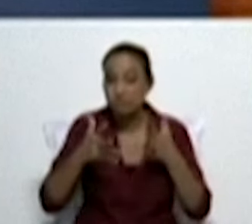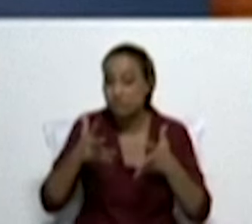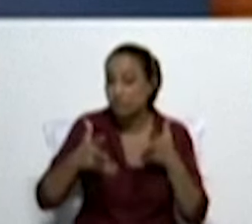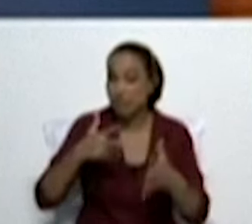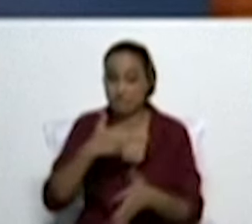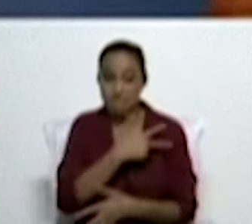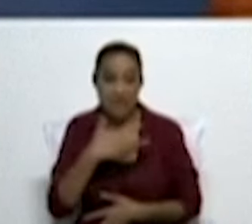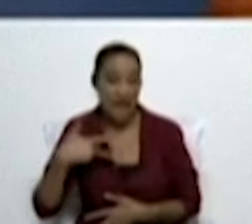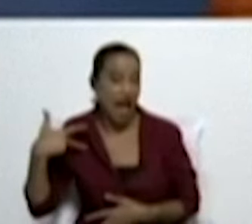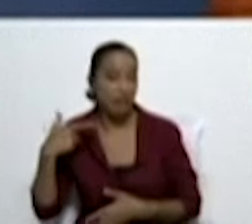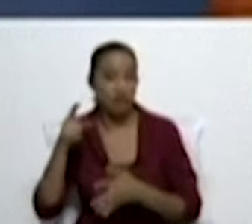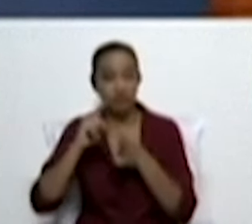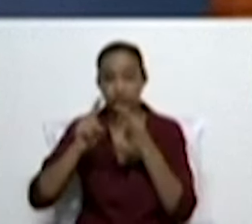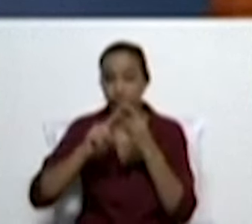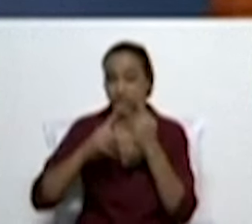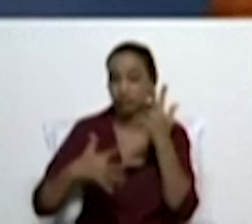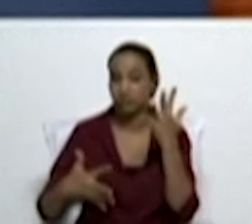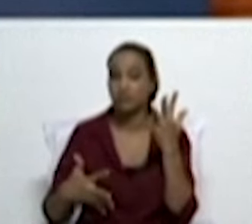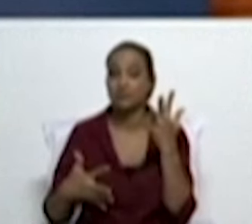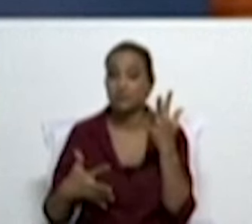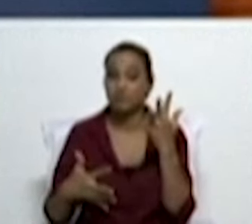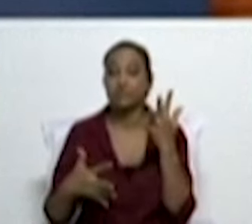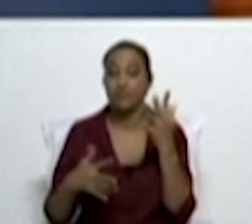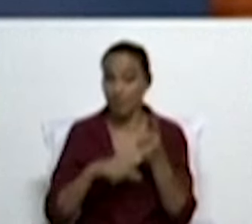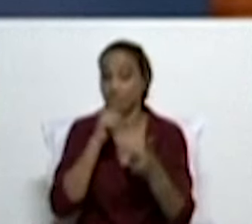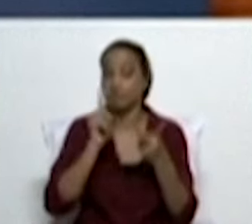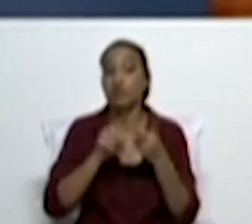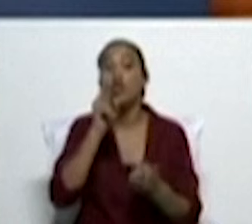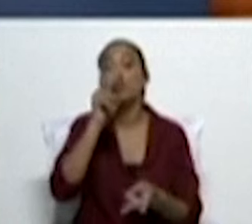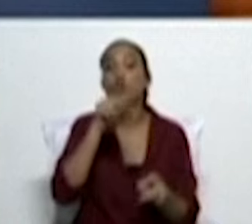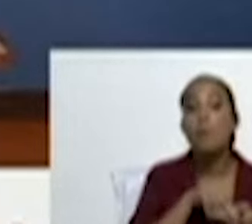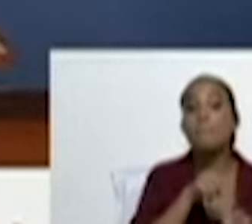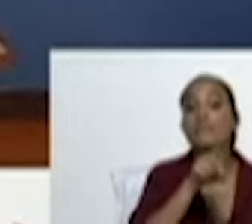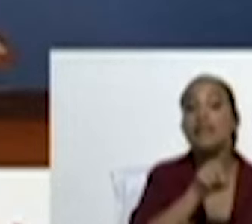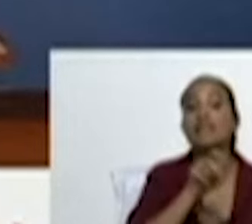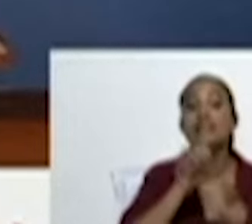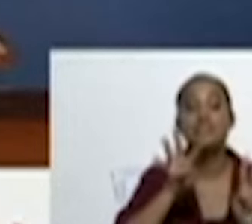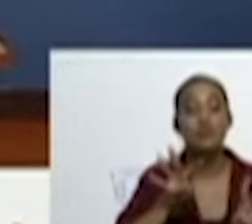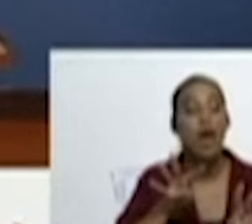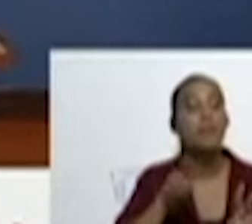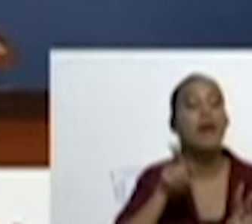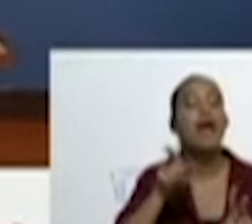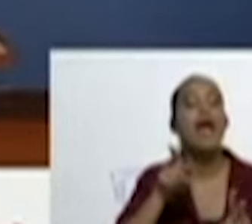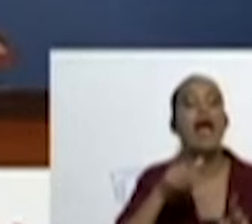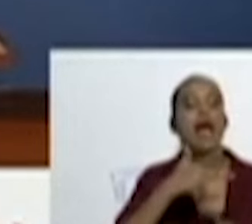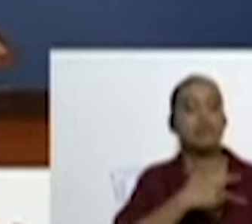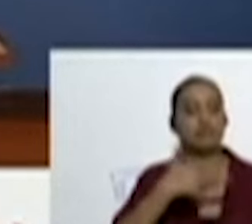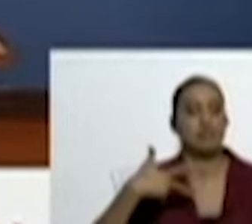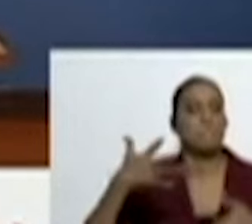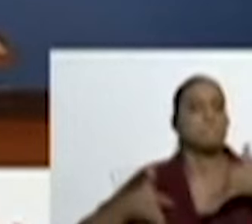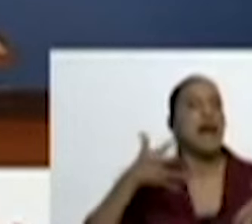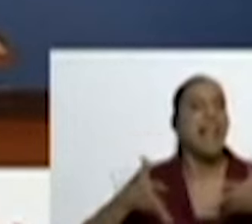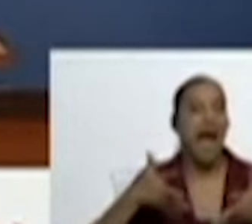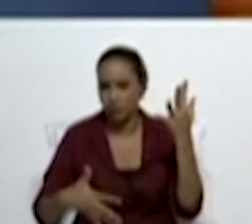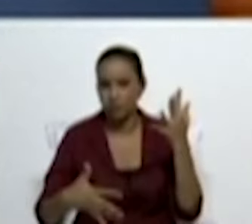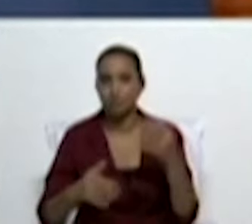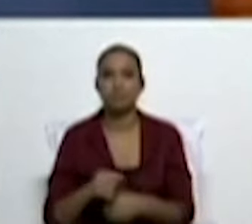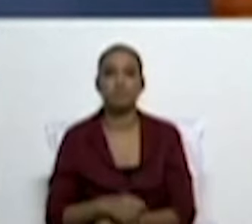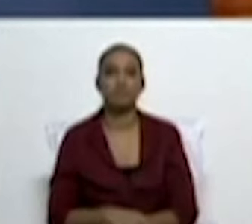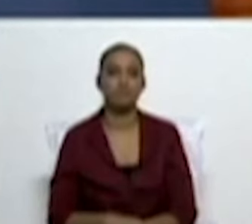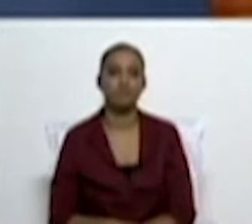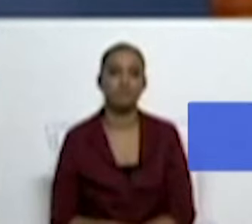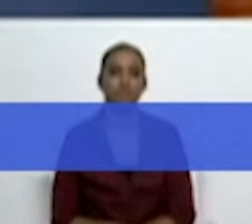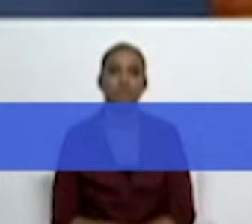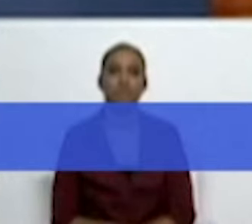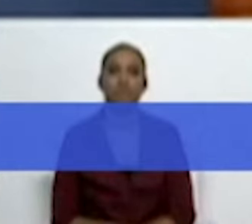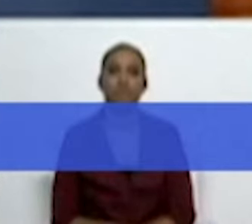Desde el año 2019, además... Venezuela solicitó a España la extradición de uno de los integrantes de la banda criminal Tren de Aragua. Debo